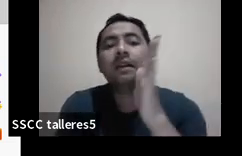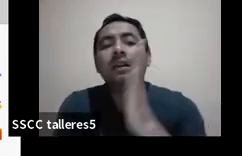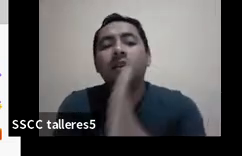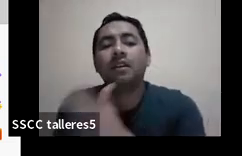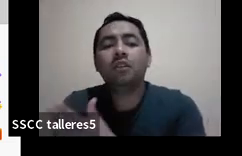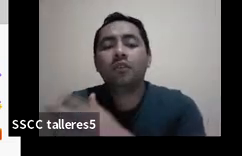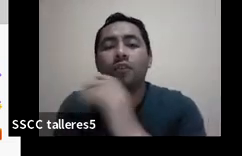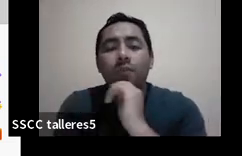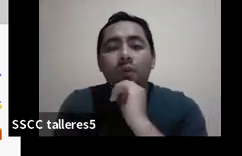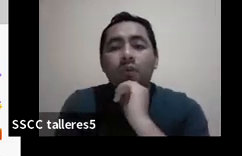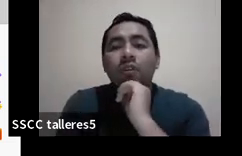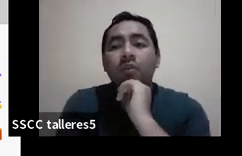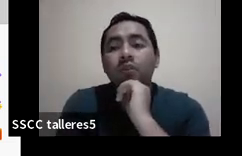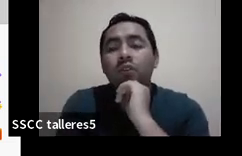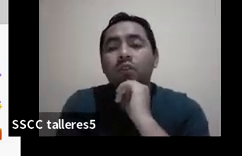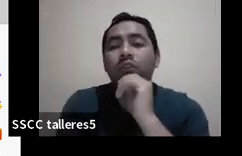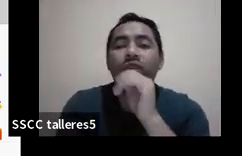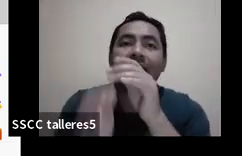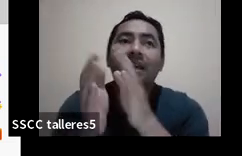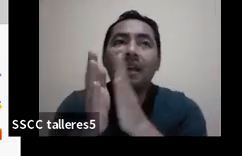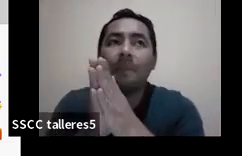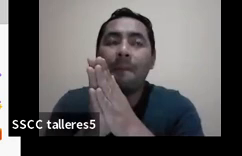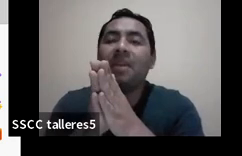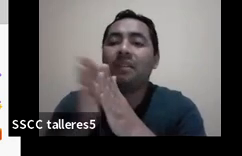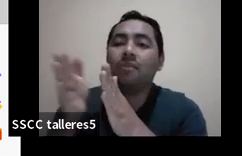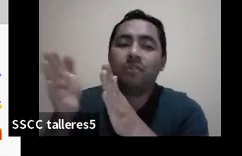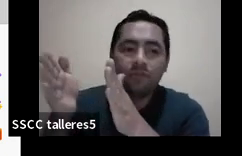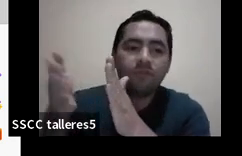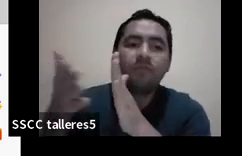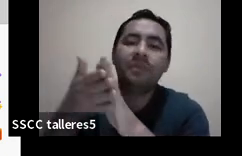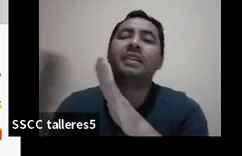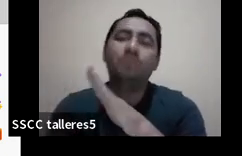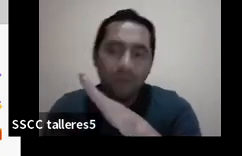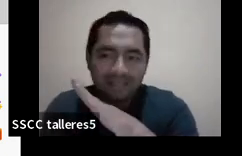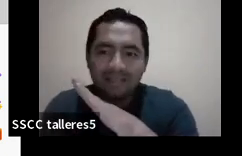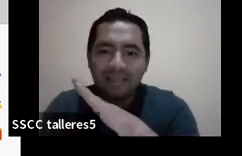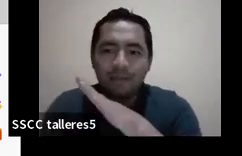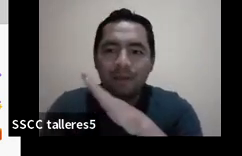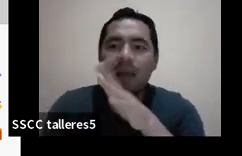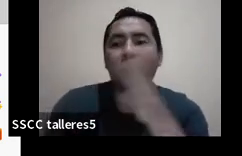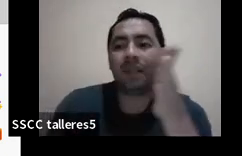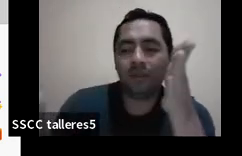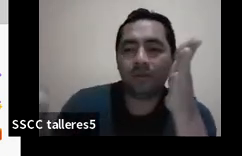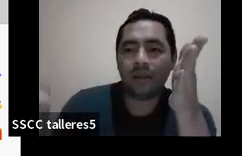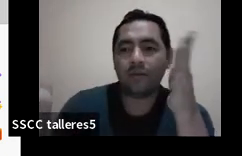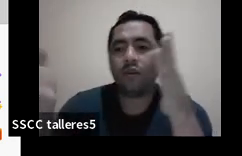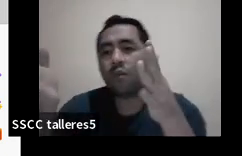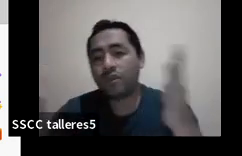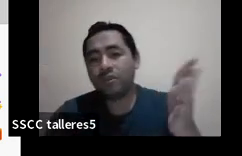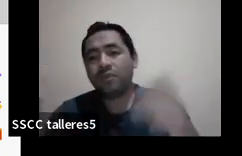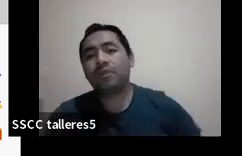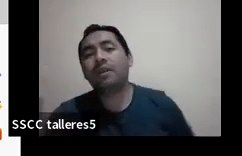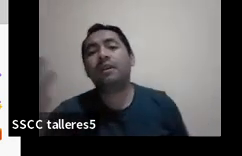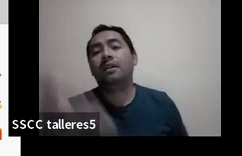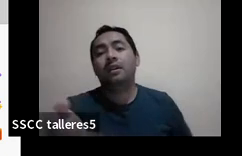hablar. Y los sordos postlocutivos son los sordos que pierden la audición después de haber aprendido a hablar.